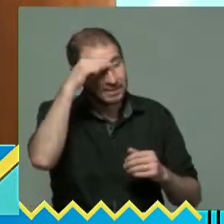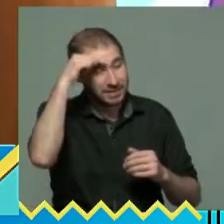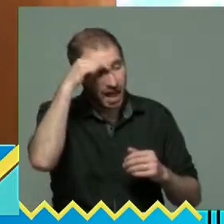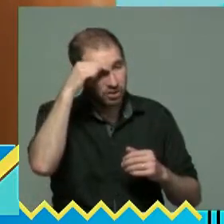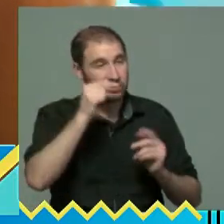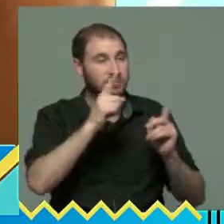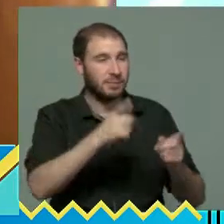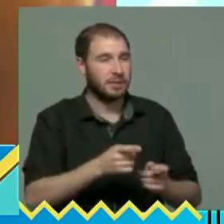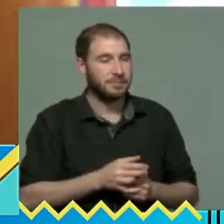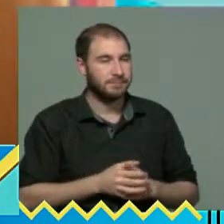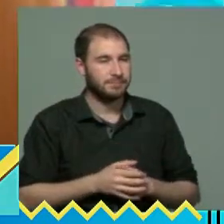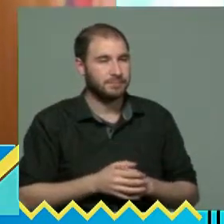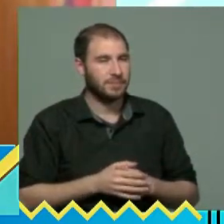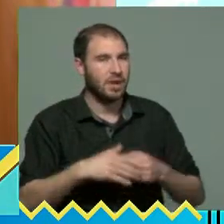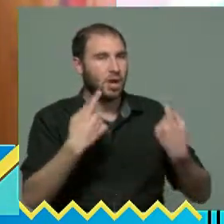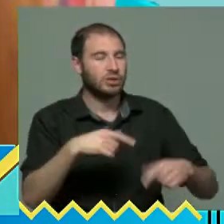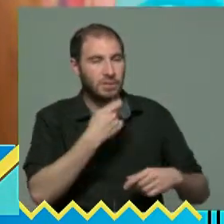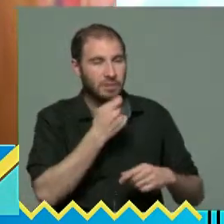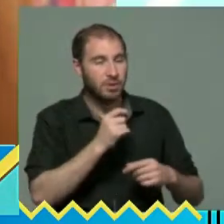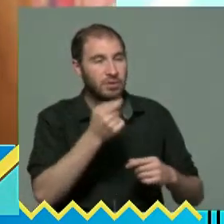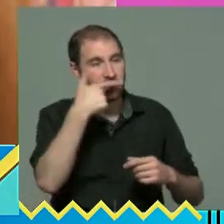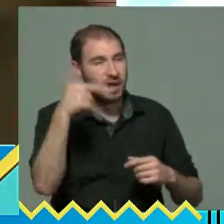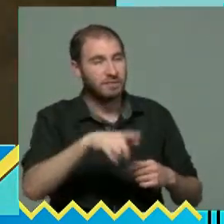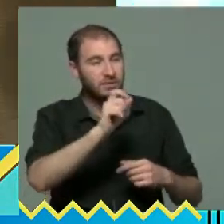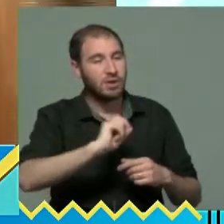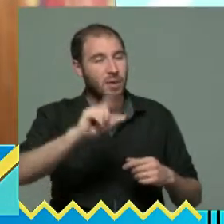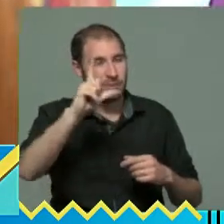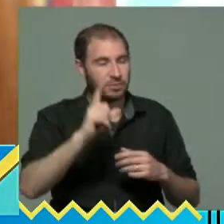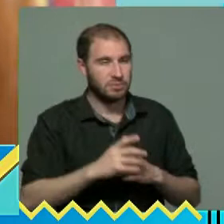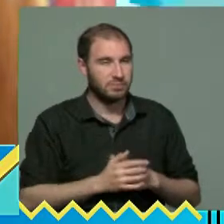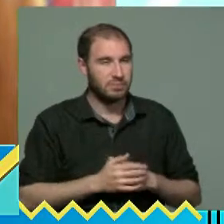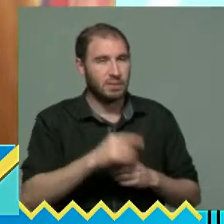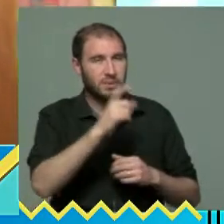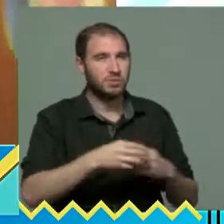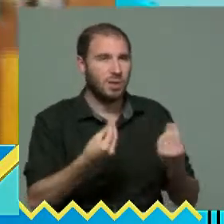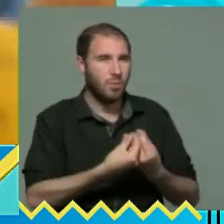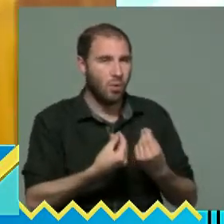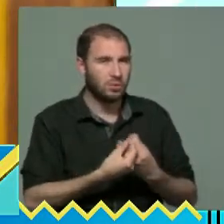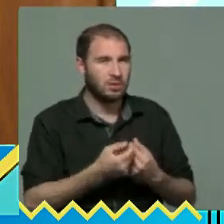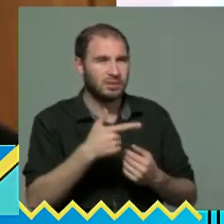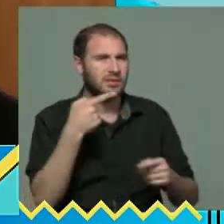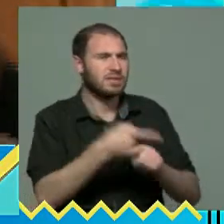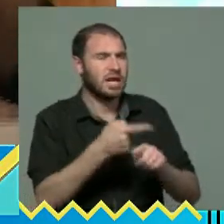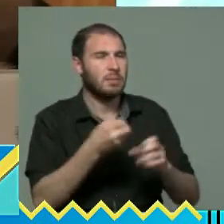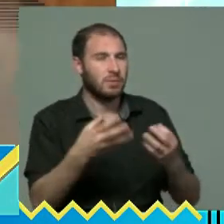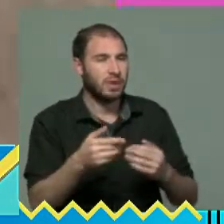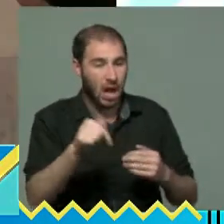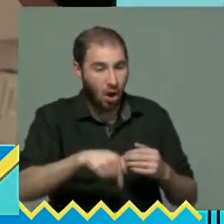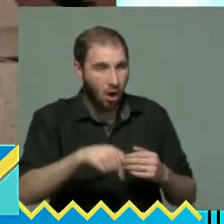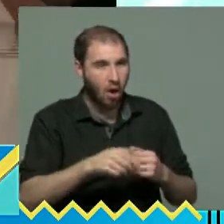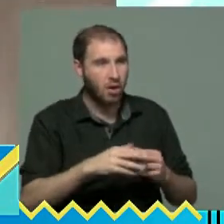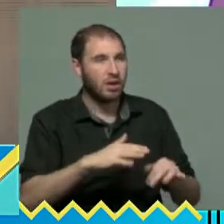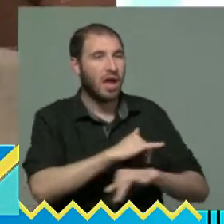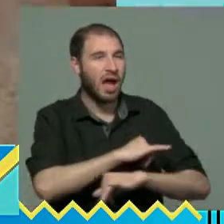Maldonado, y también situaciones como por ejemplo la suba de la nafta, que bueno, muchas personas ya se están quejando porque recién hoy